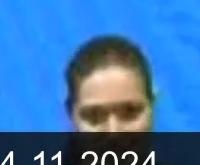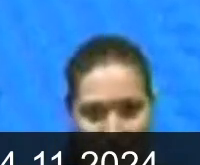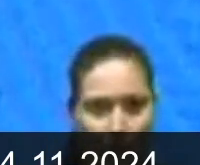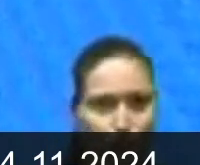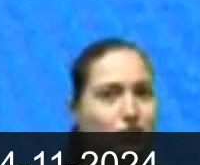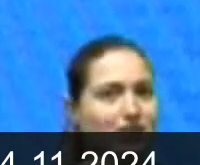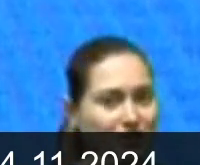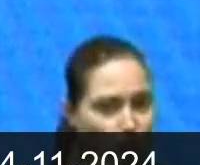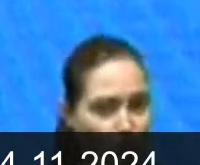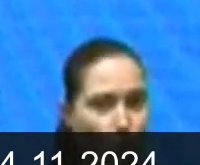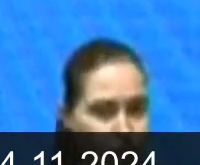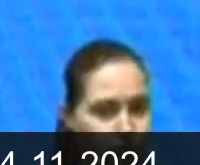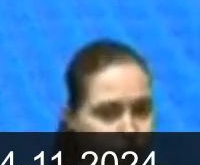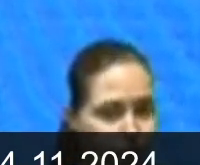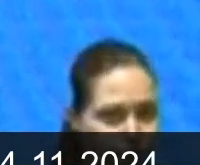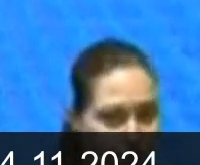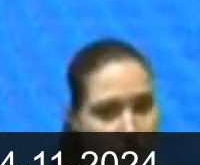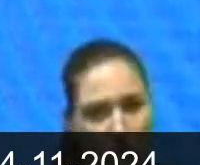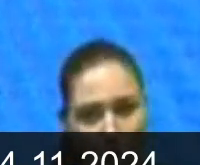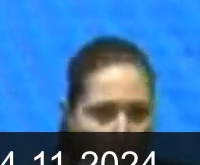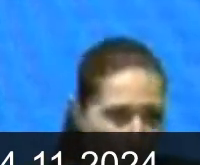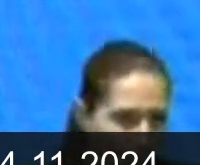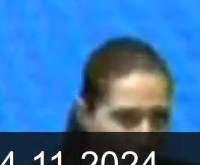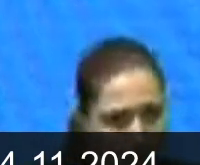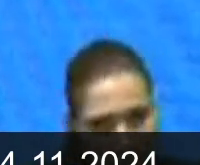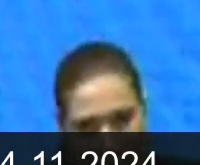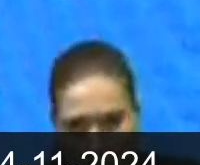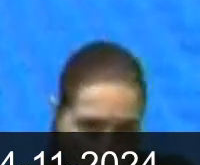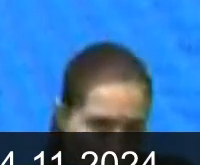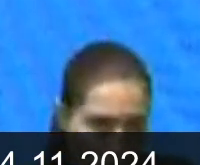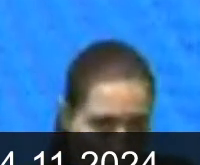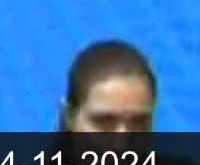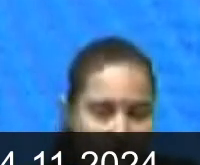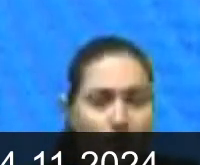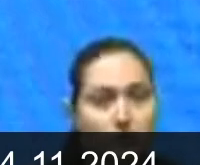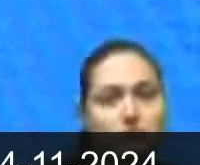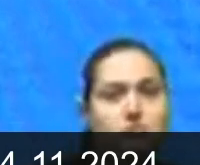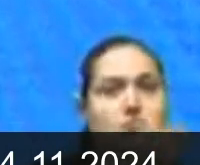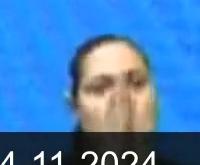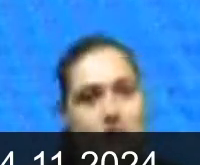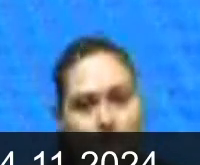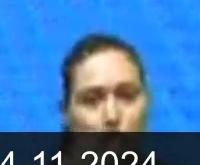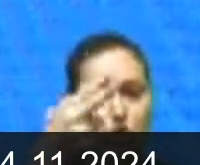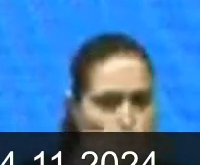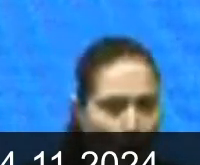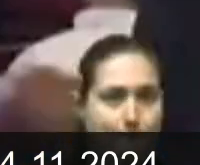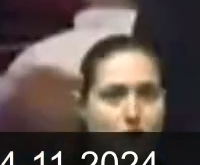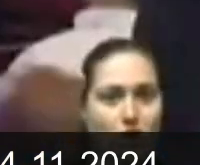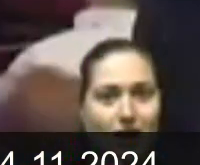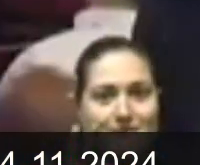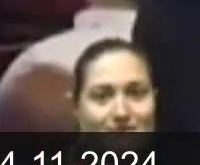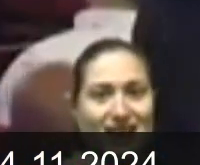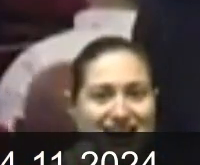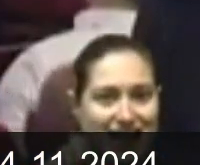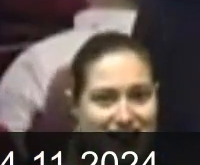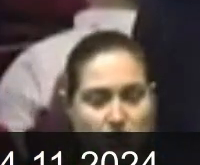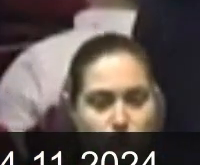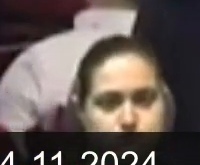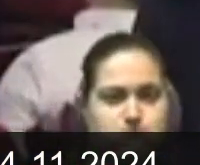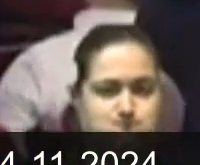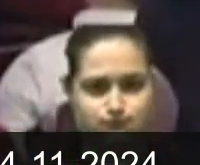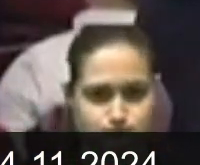el transcurso de la tarde-noche de hoy sea la tormenta tropical Rafael. Esa tormenta